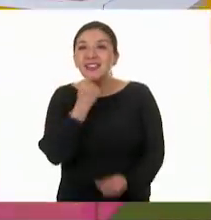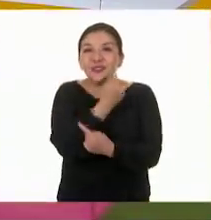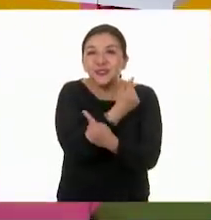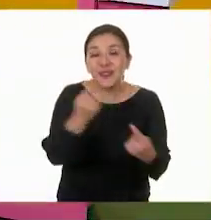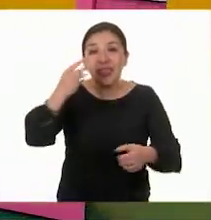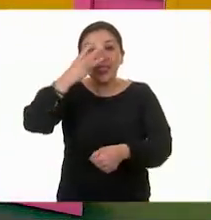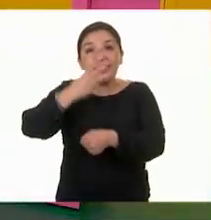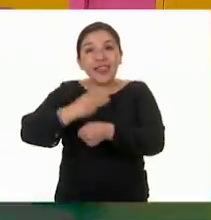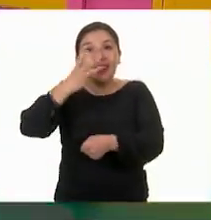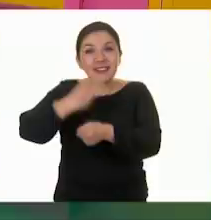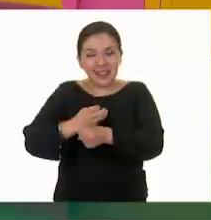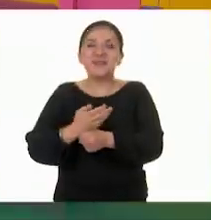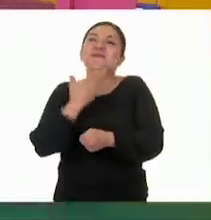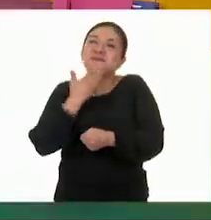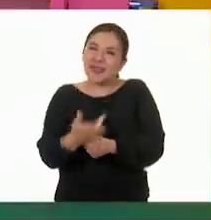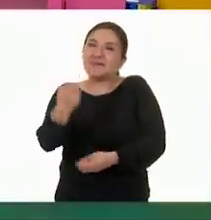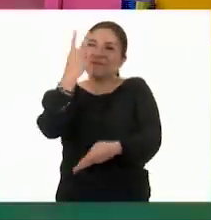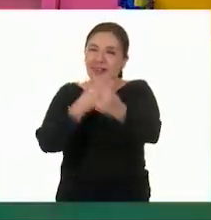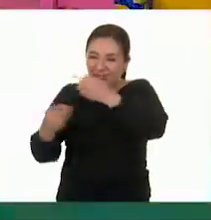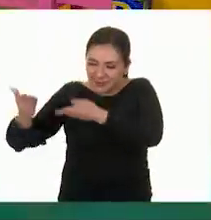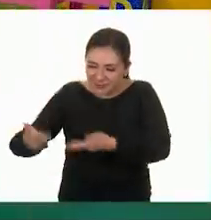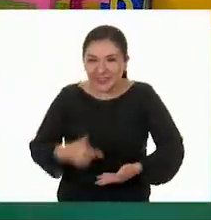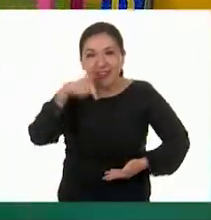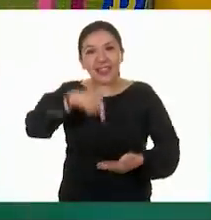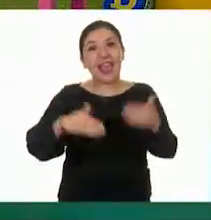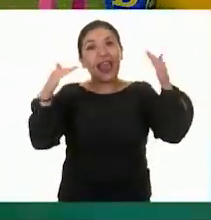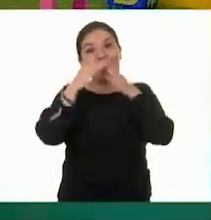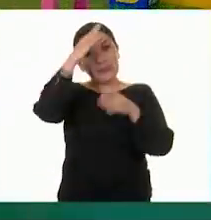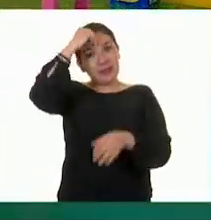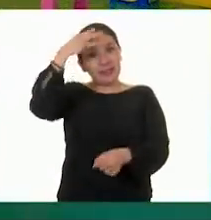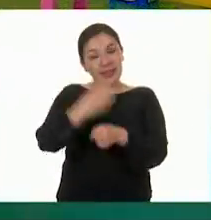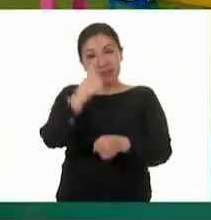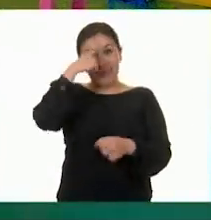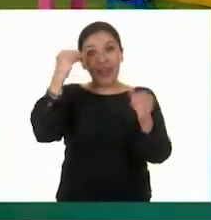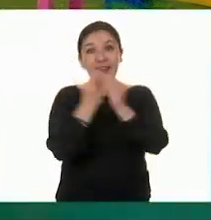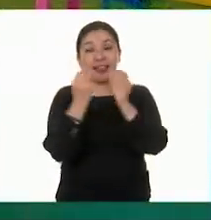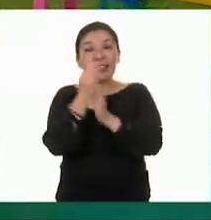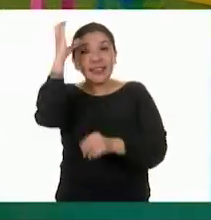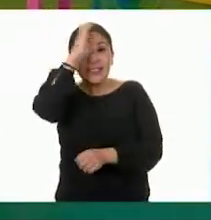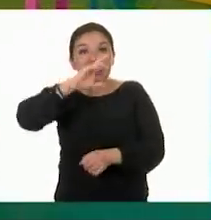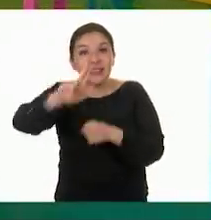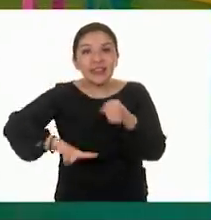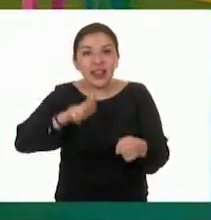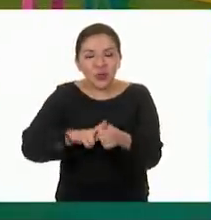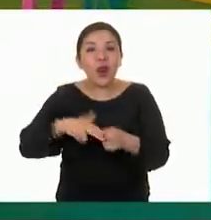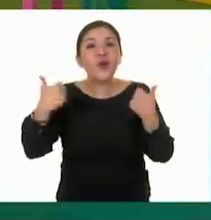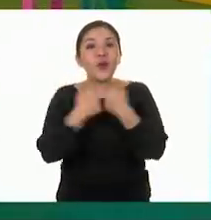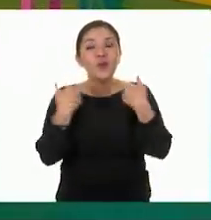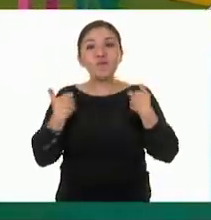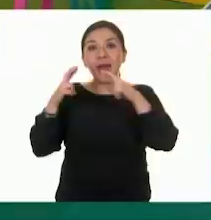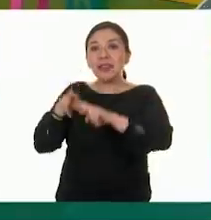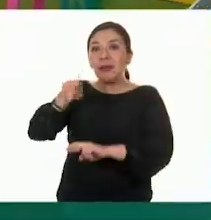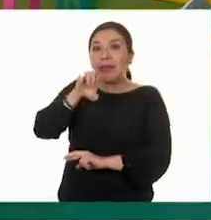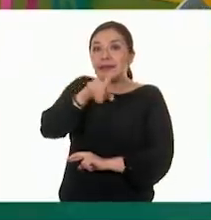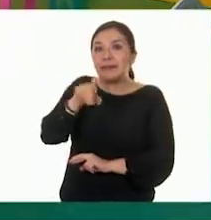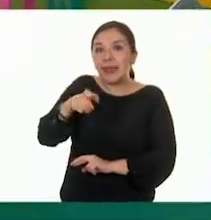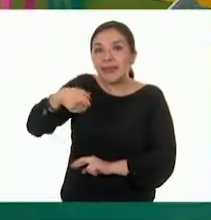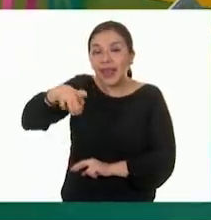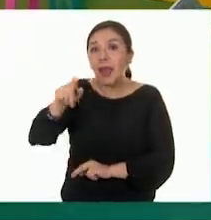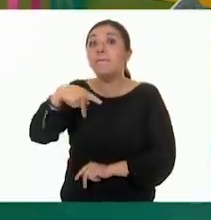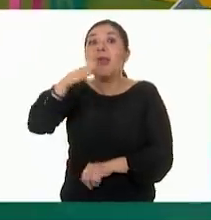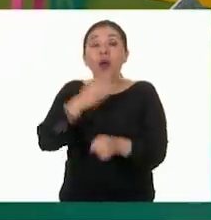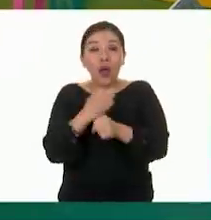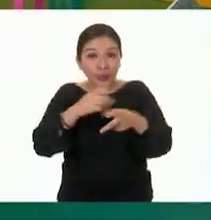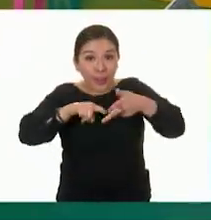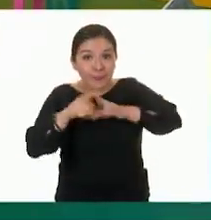tercero de primaria. Les doy la bienvenida a Aprende en Casa 3, a la clase de Ciencias Naturales con el profe Ezequiel. Pero antes de